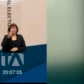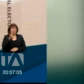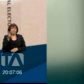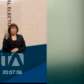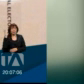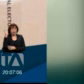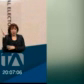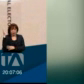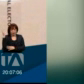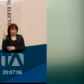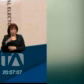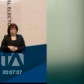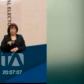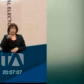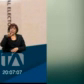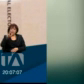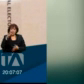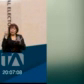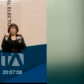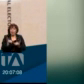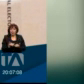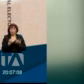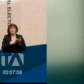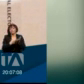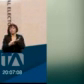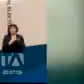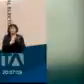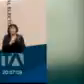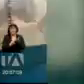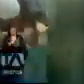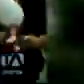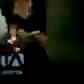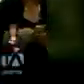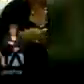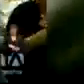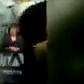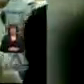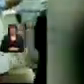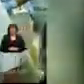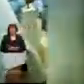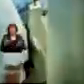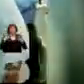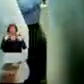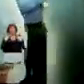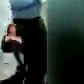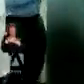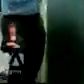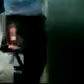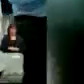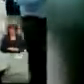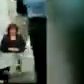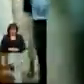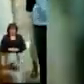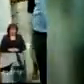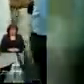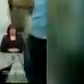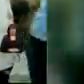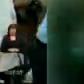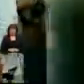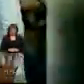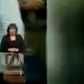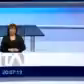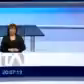de las cuales aún 3 están en disputa y 9 prefecturas. En Guayaquil, Guayaquil, Carlos Acoto, 24